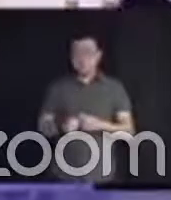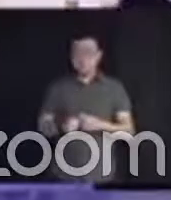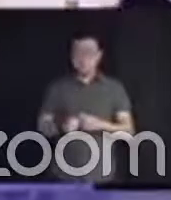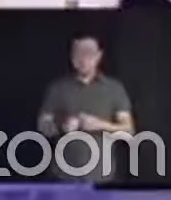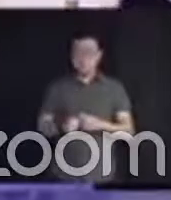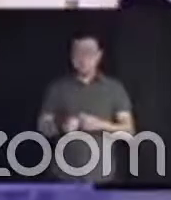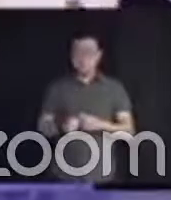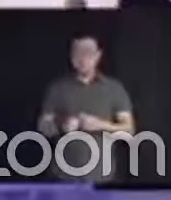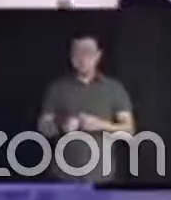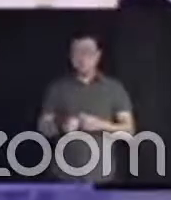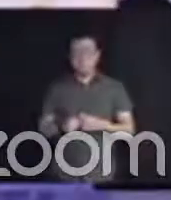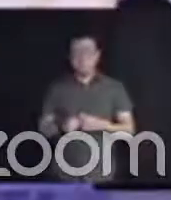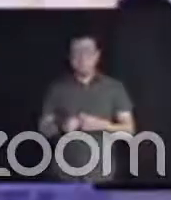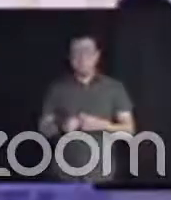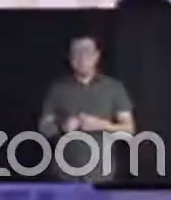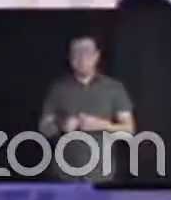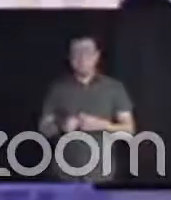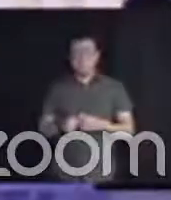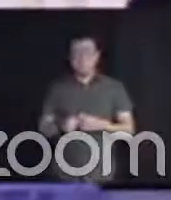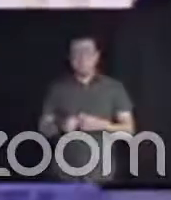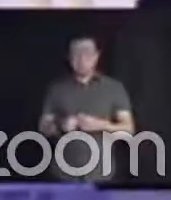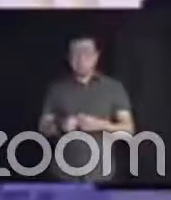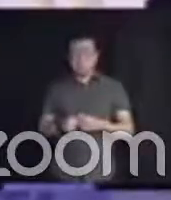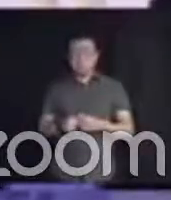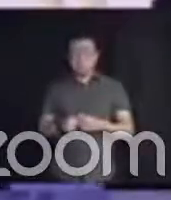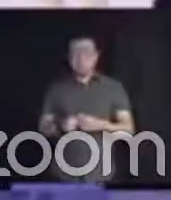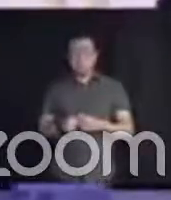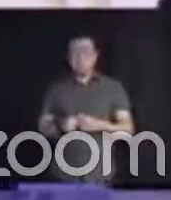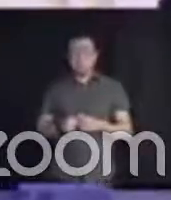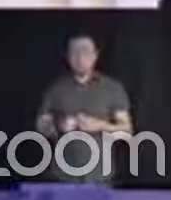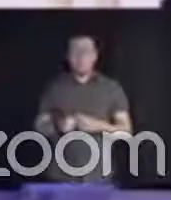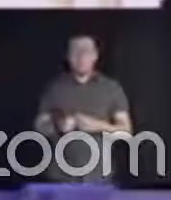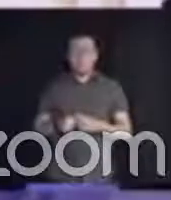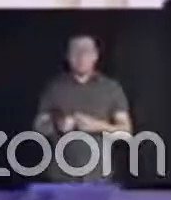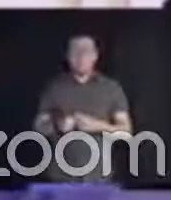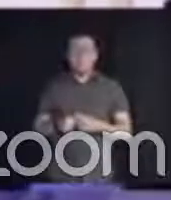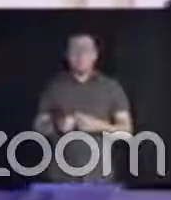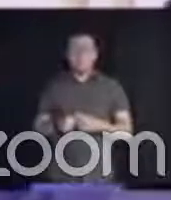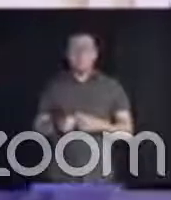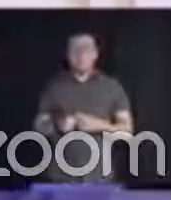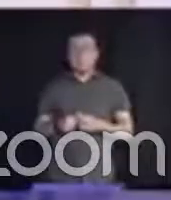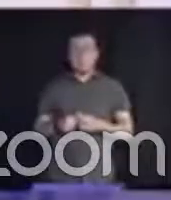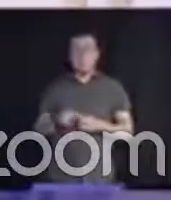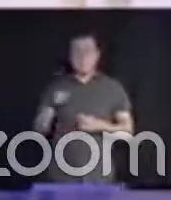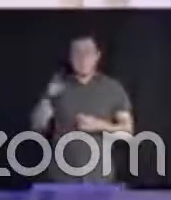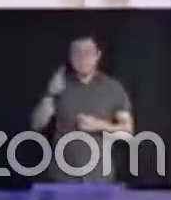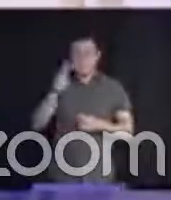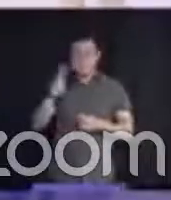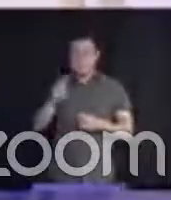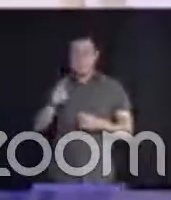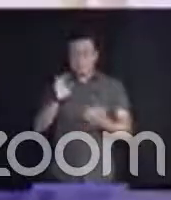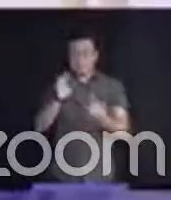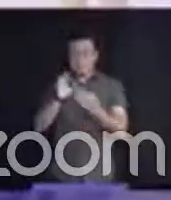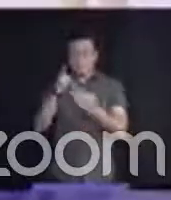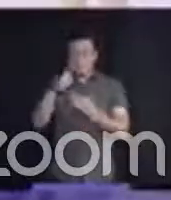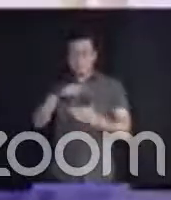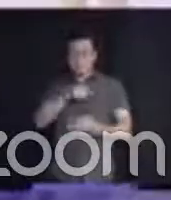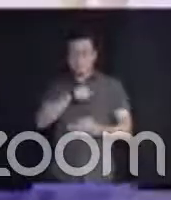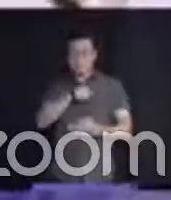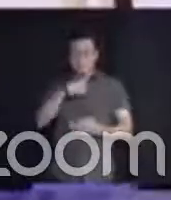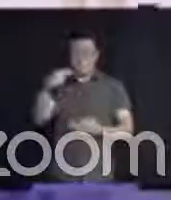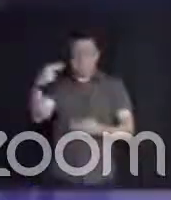Alejandro, ven, vénganse todos para acá, tantito, vénganse para que los vean bien, que les vean el loro aquí de cerquita. No muerden, se los